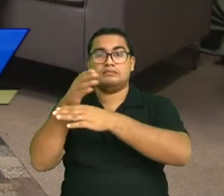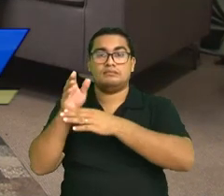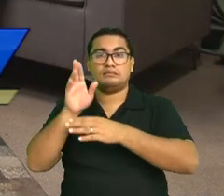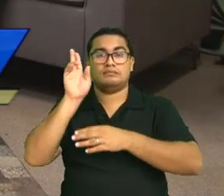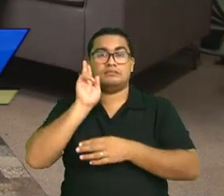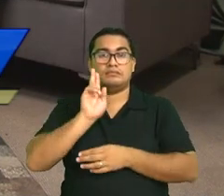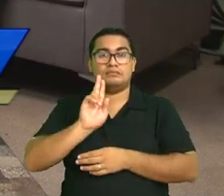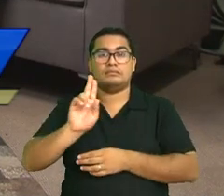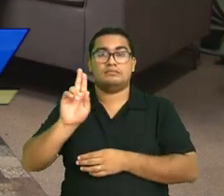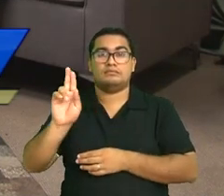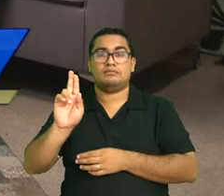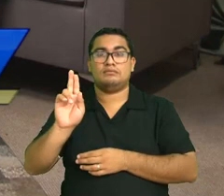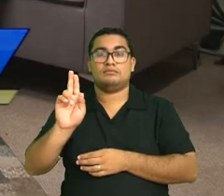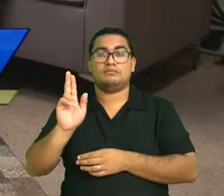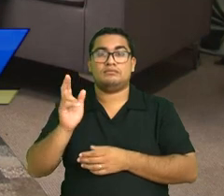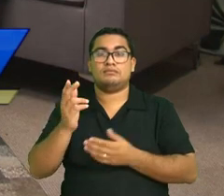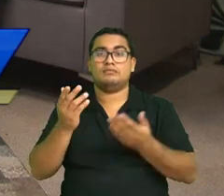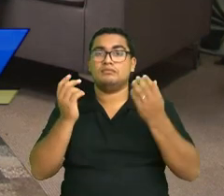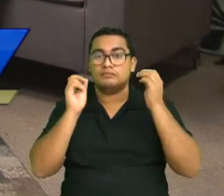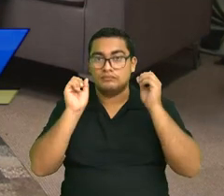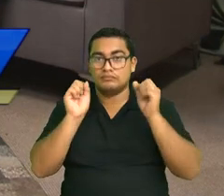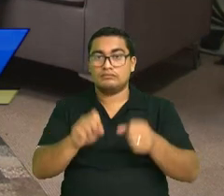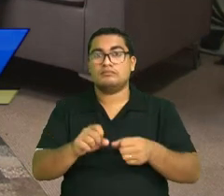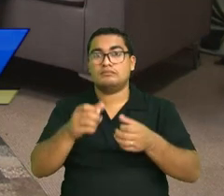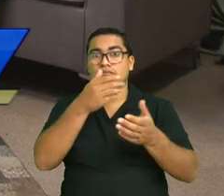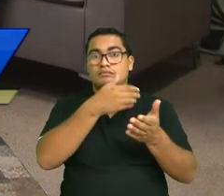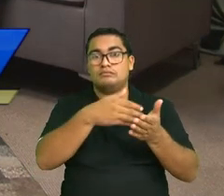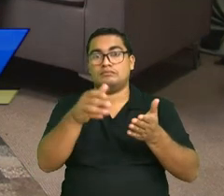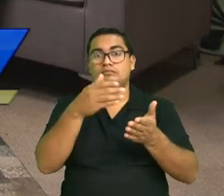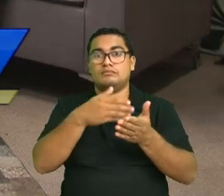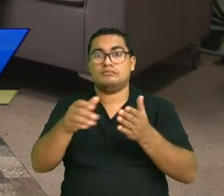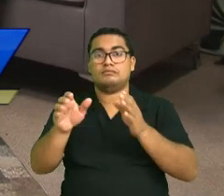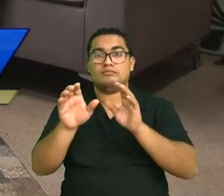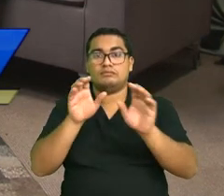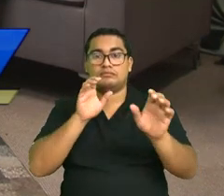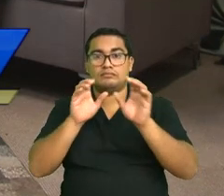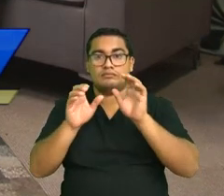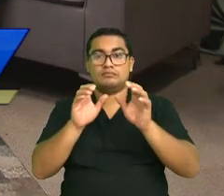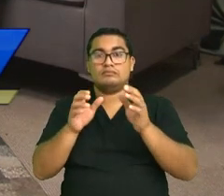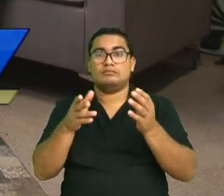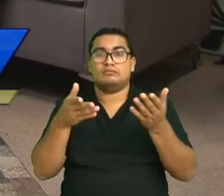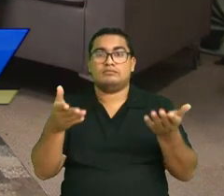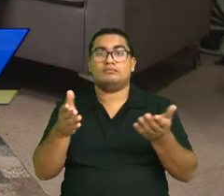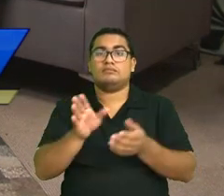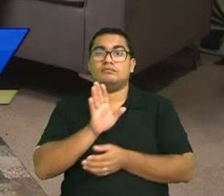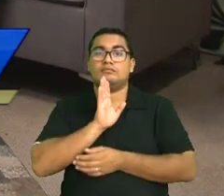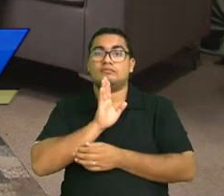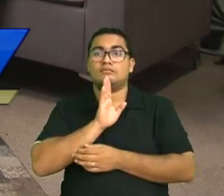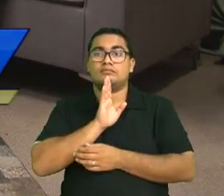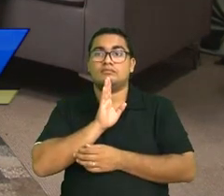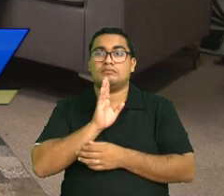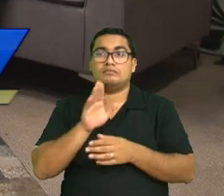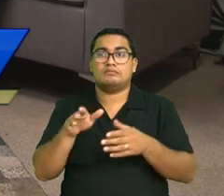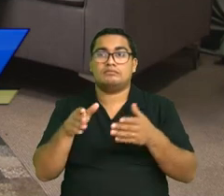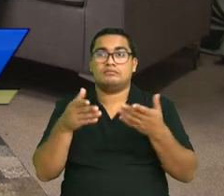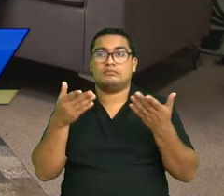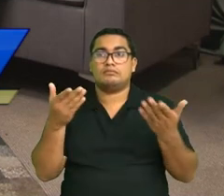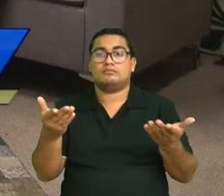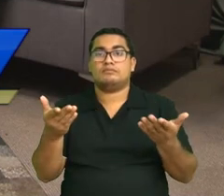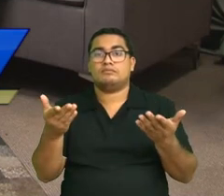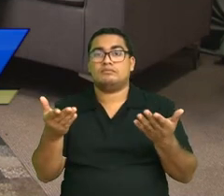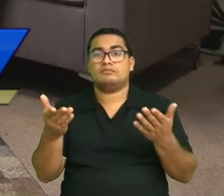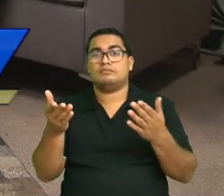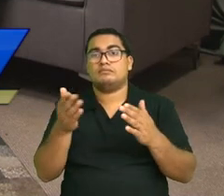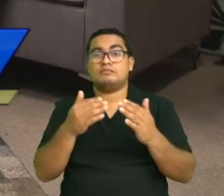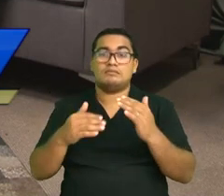puedan digamos favorecer esa comunicación. Y estamos hablando que vamos más allá, digamos, de